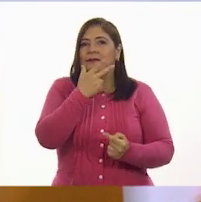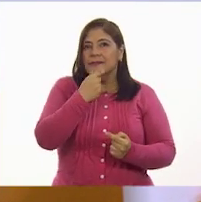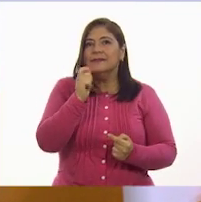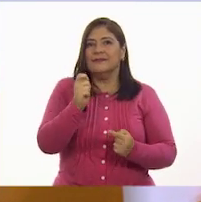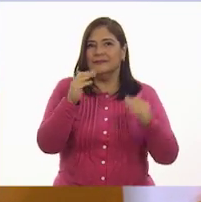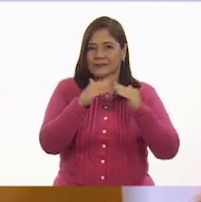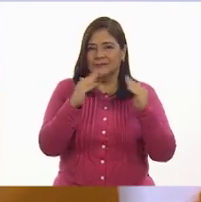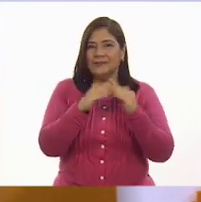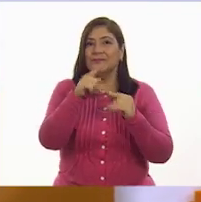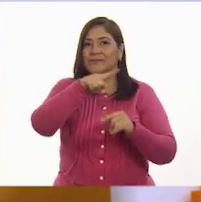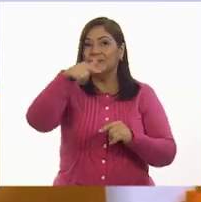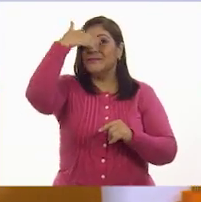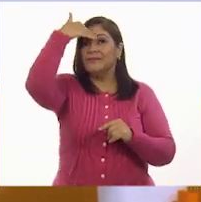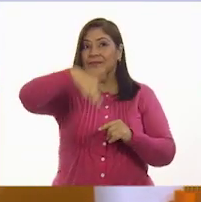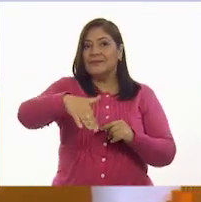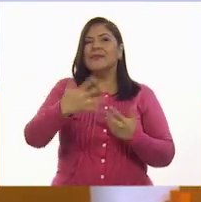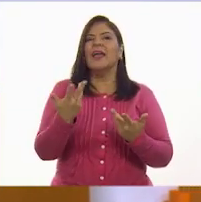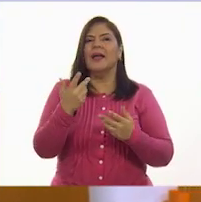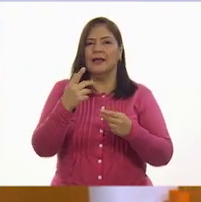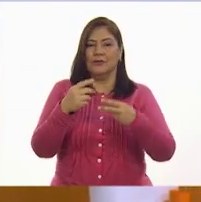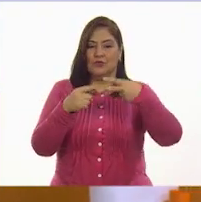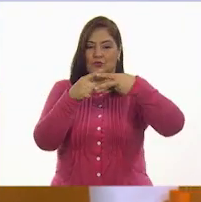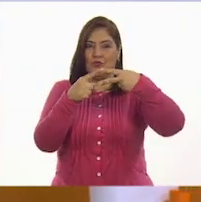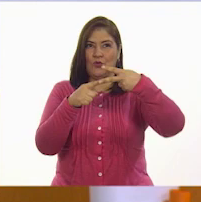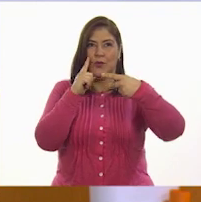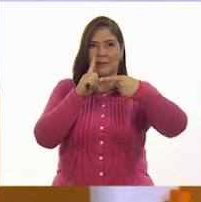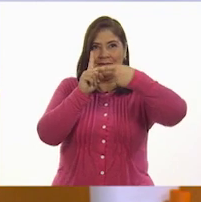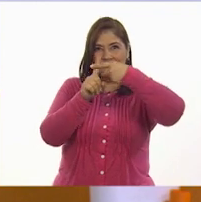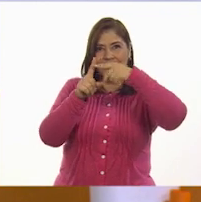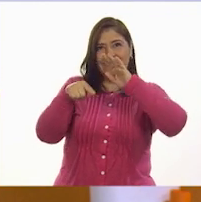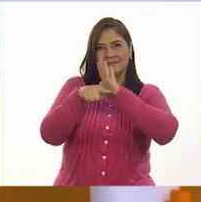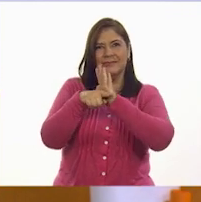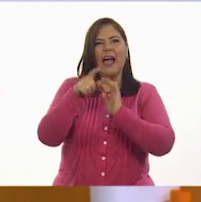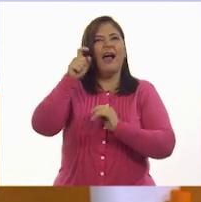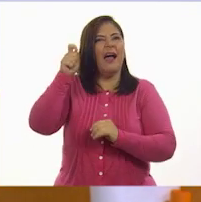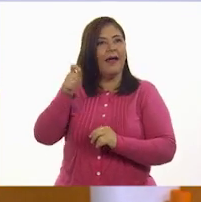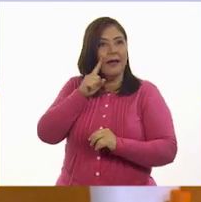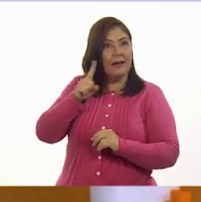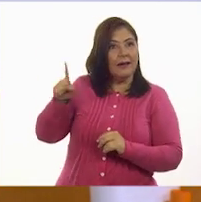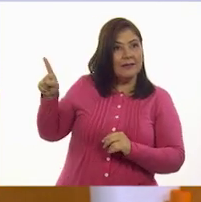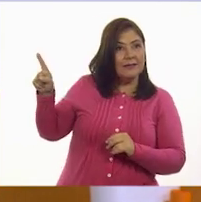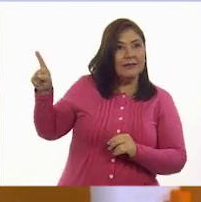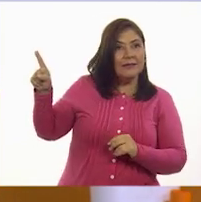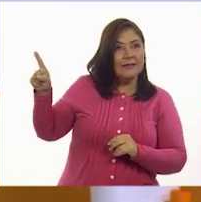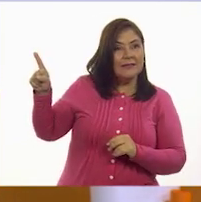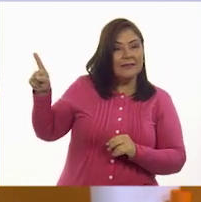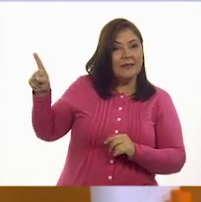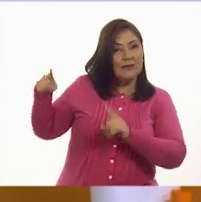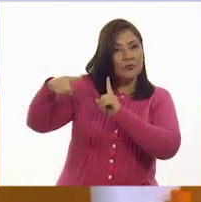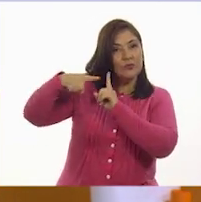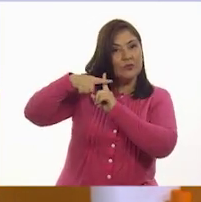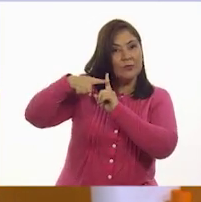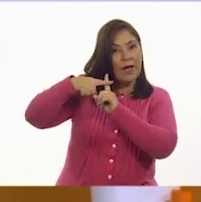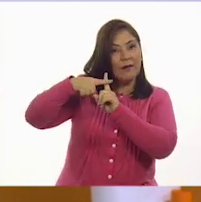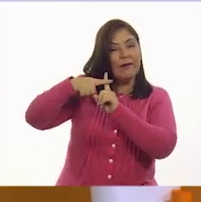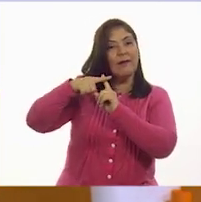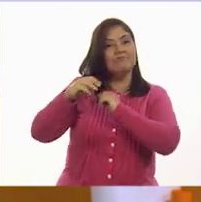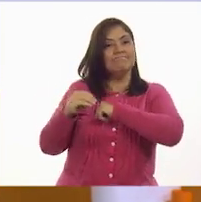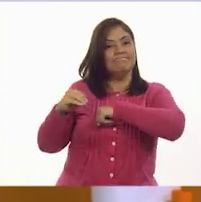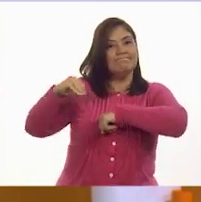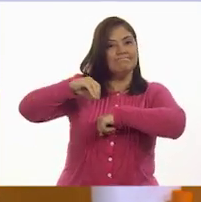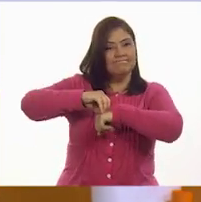saben qué significan estos signos. Muy bien. Que es el de sumar o